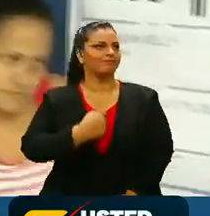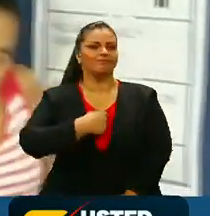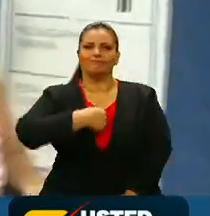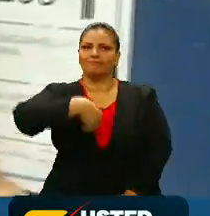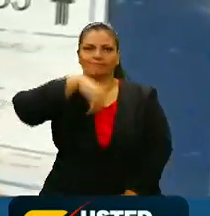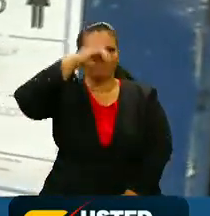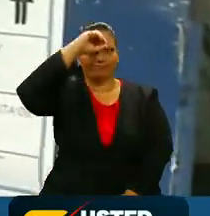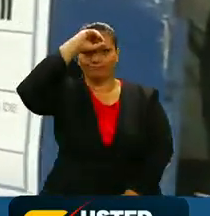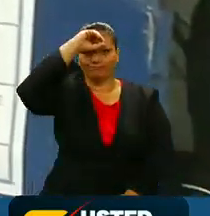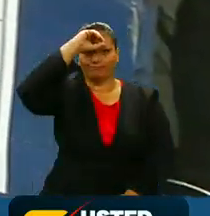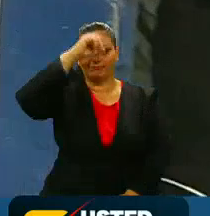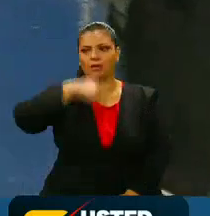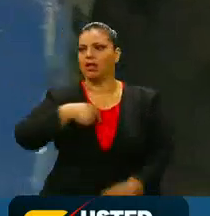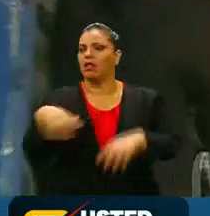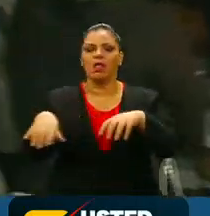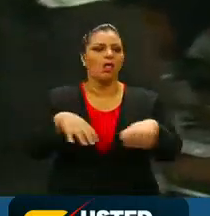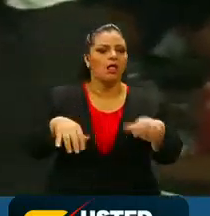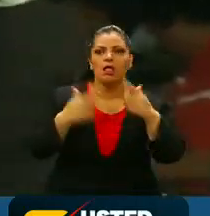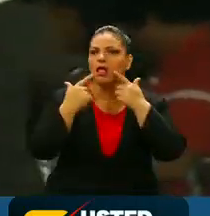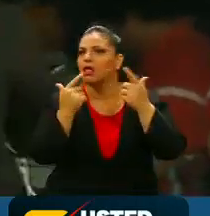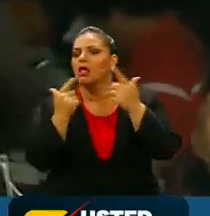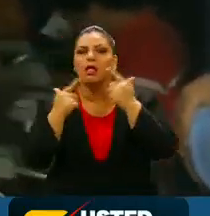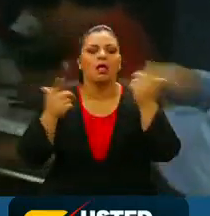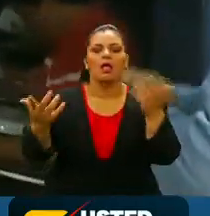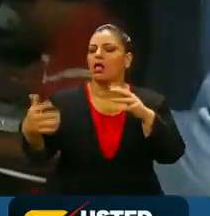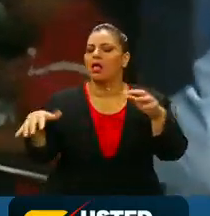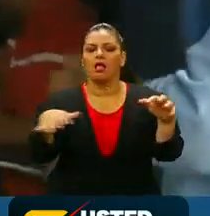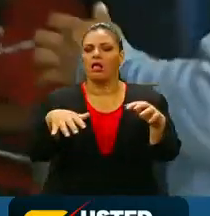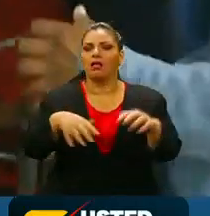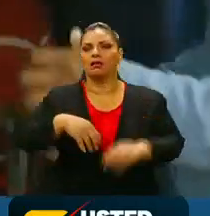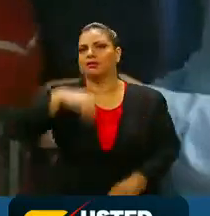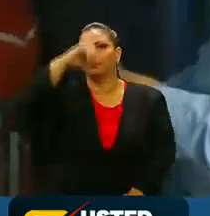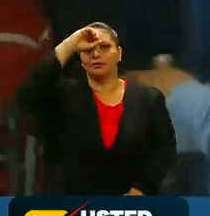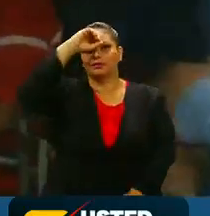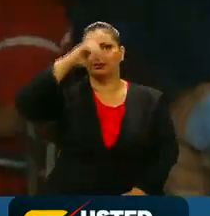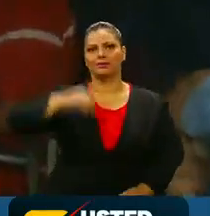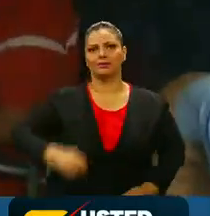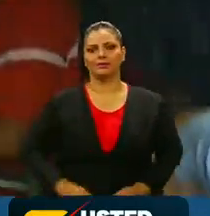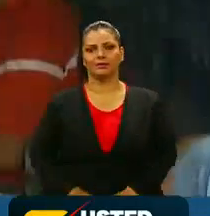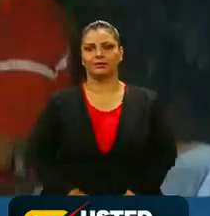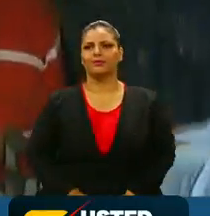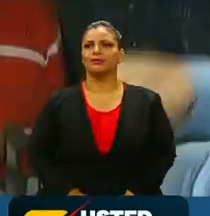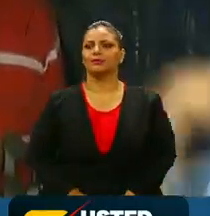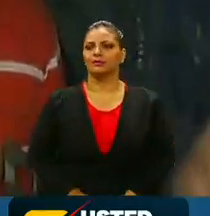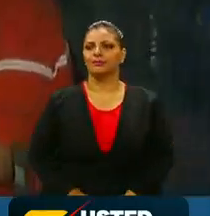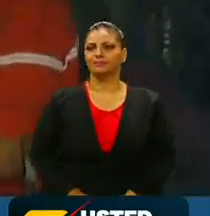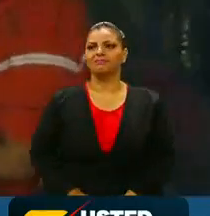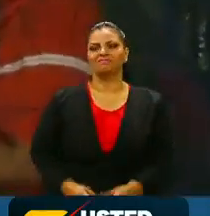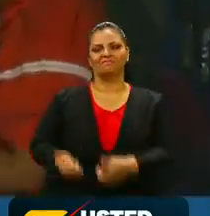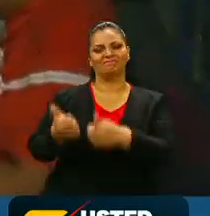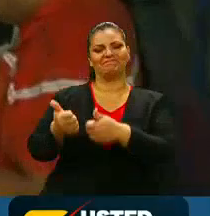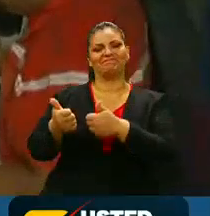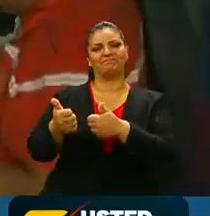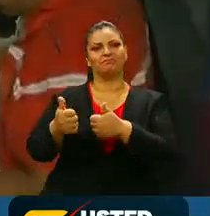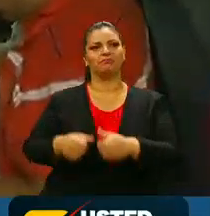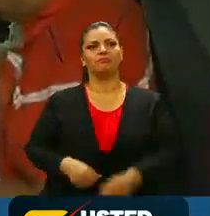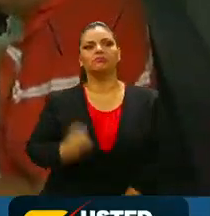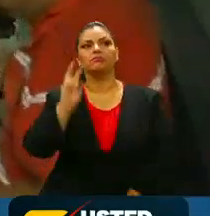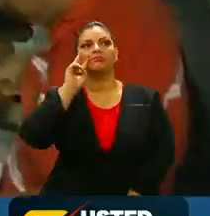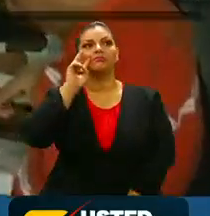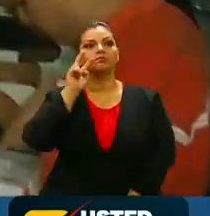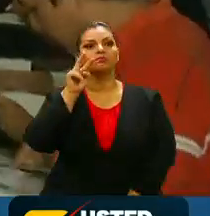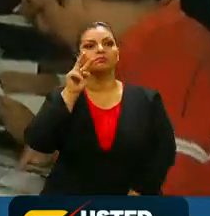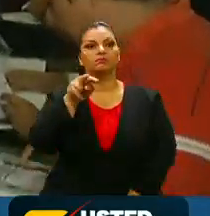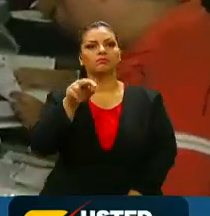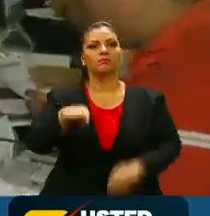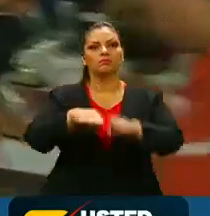ando ahorita cabezona, viendo que todo no haya problema, no le podría decir el total en sí. Bueno, aquí estamos viendo, en todo caso, hay personas en esta junta,